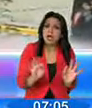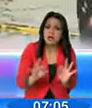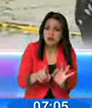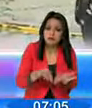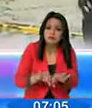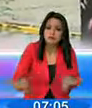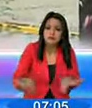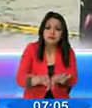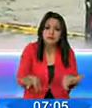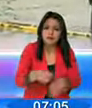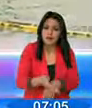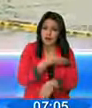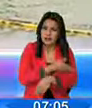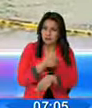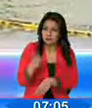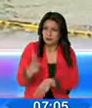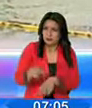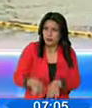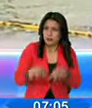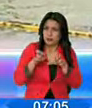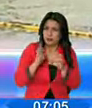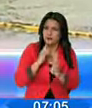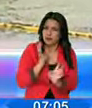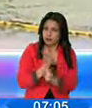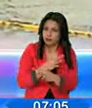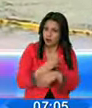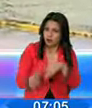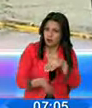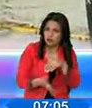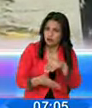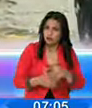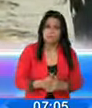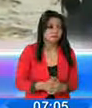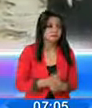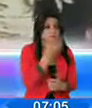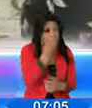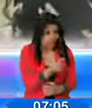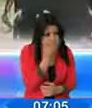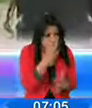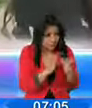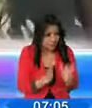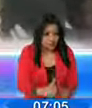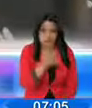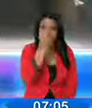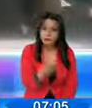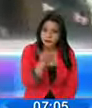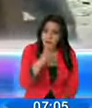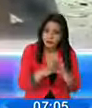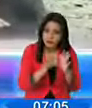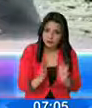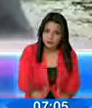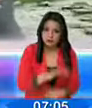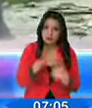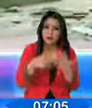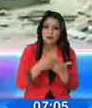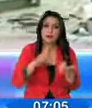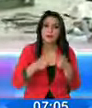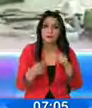autorizada por ustedes en el primer piso para que funcione la cocina. Sofi, buenos días. A Roberto, buenos días en estudios, buenos días a todos